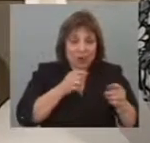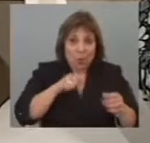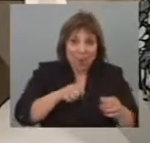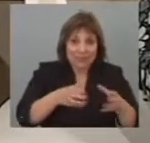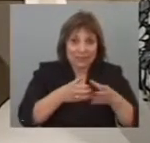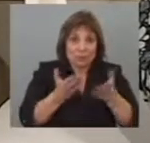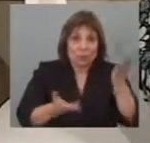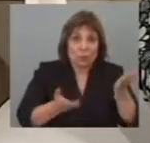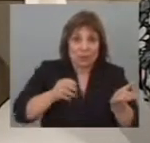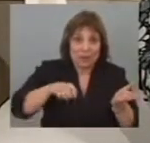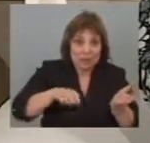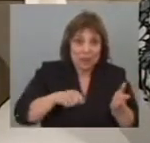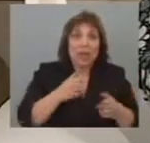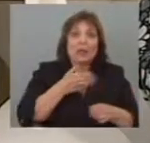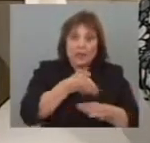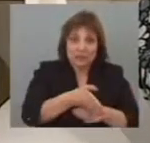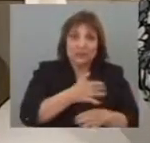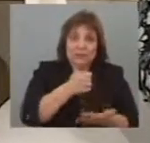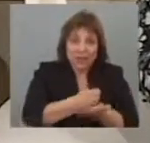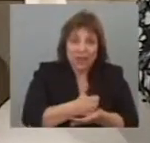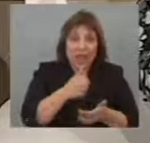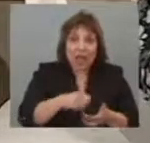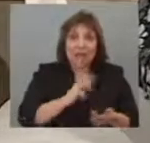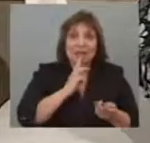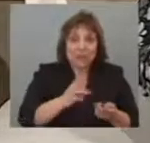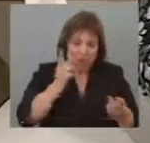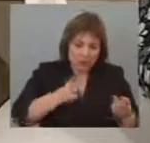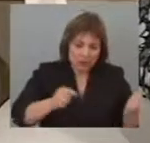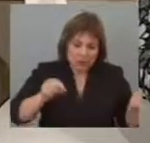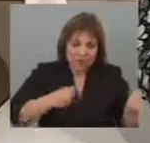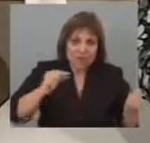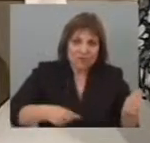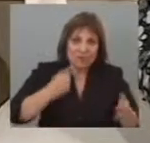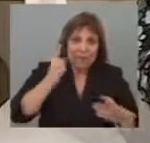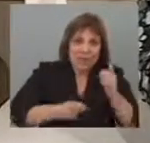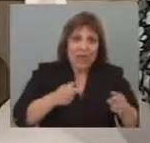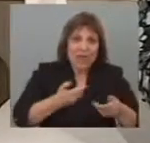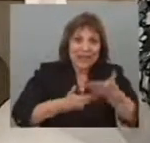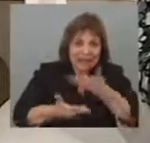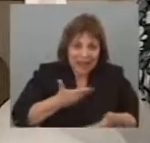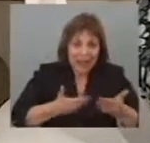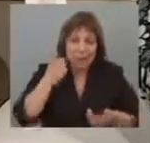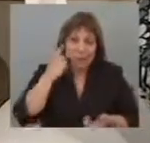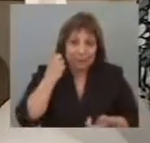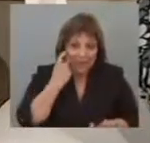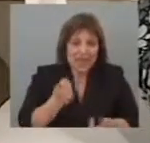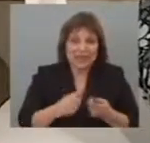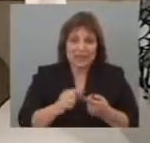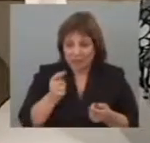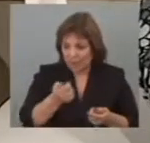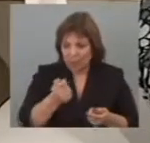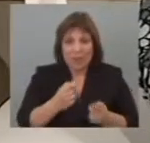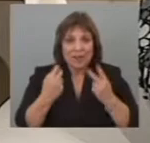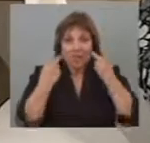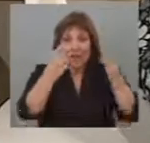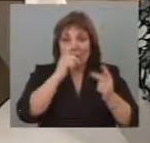de la Suprema Corte de Justicia y que en este momento han sacado resoluciones, están en un proceso de intercambios, de experiencias. Uh-huh. Hace muy pocos días viajaron